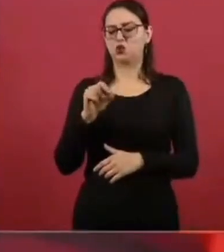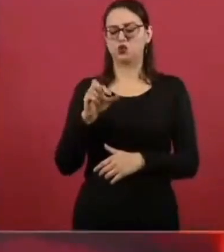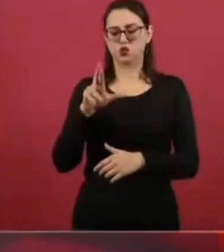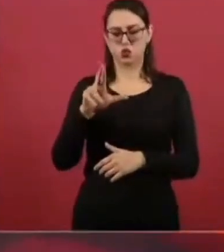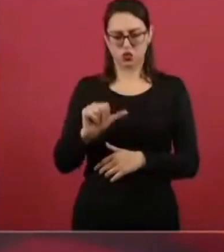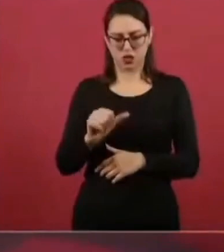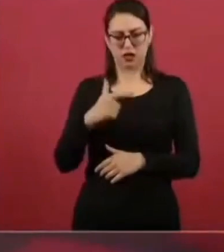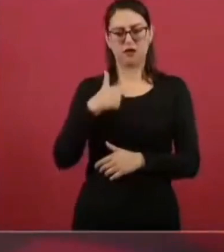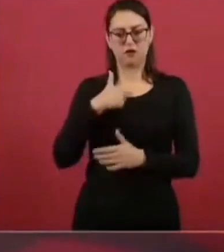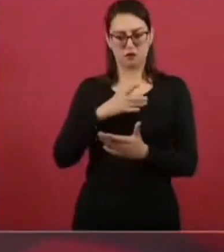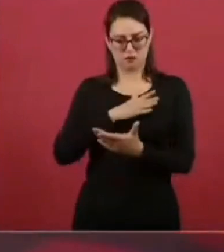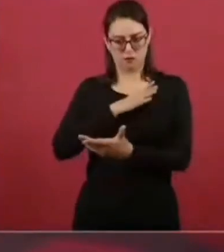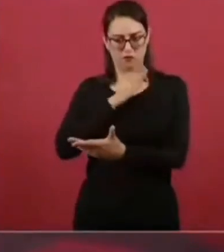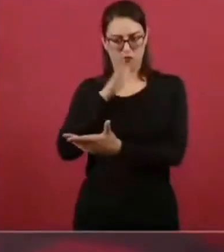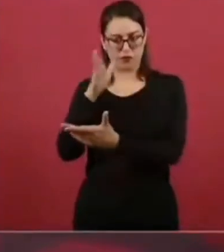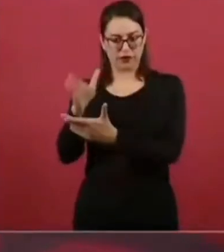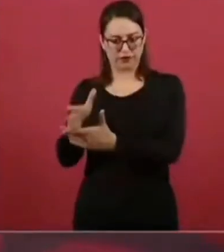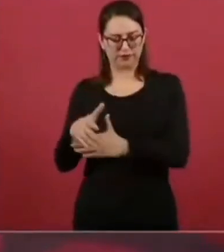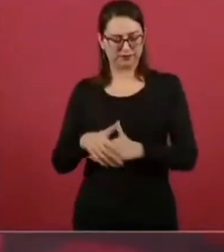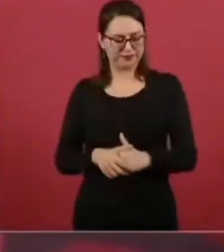una deuda con ellos porque